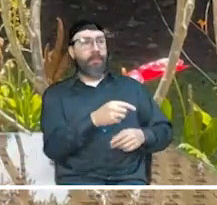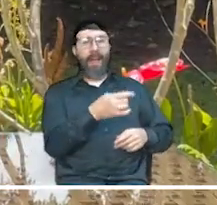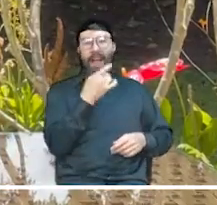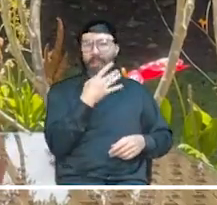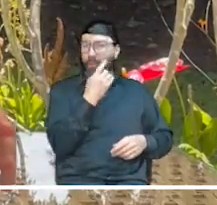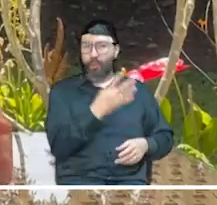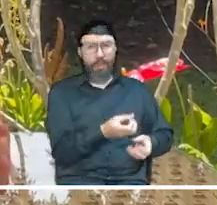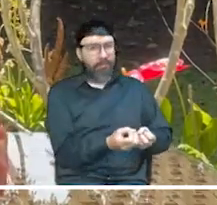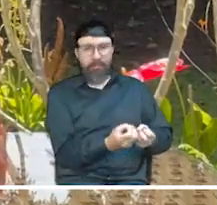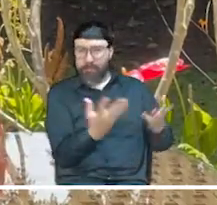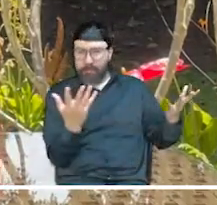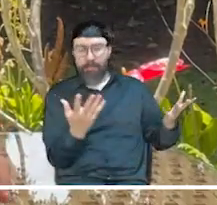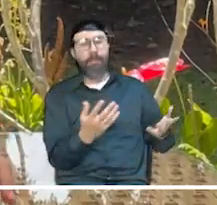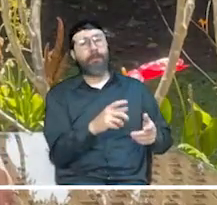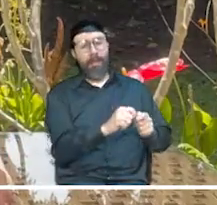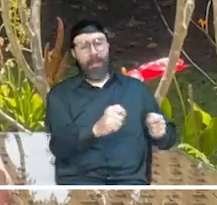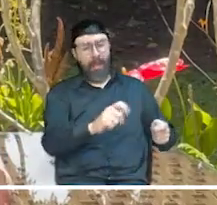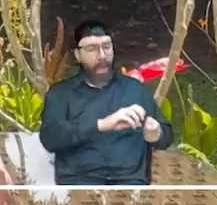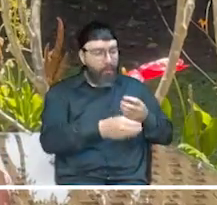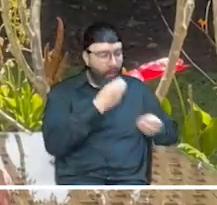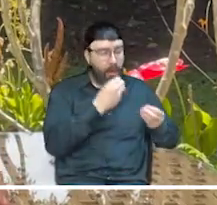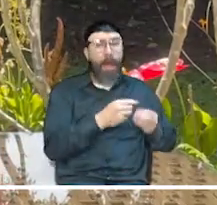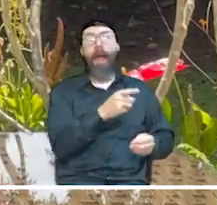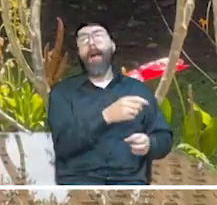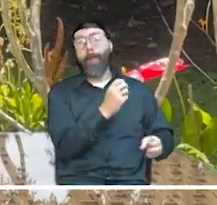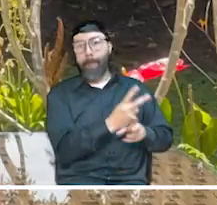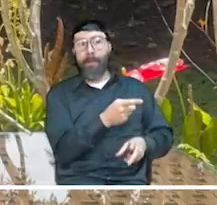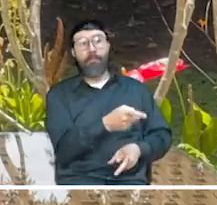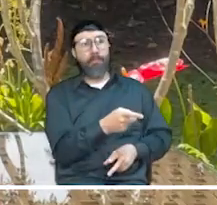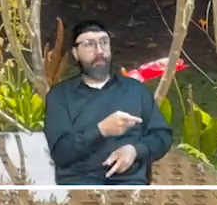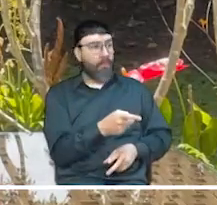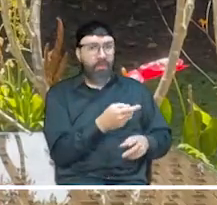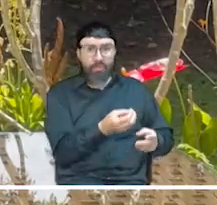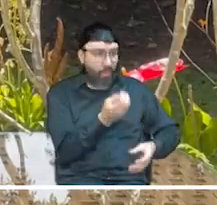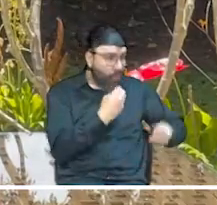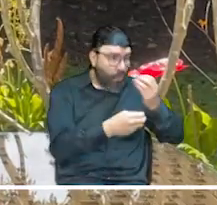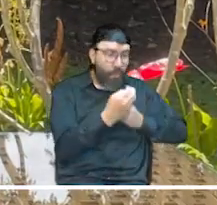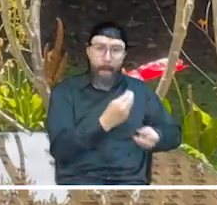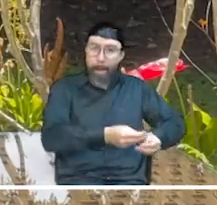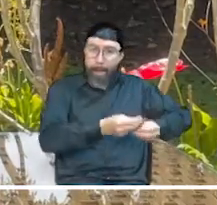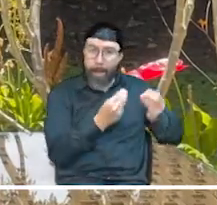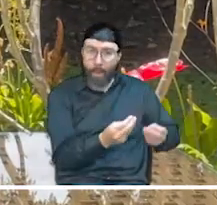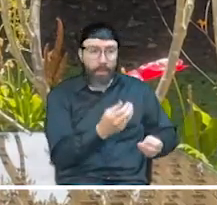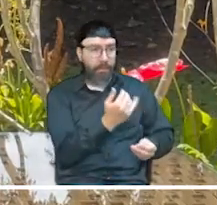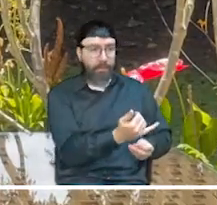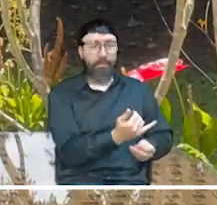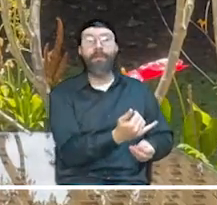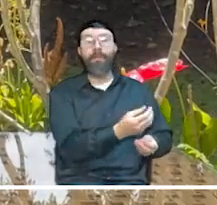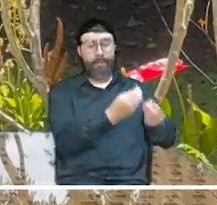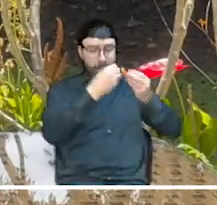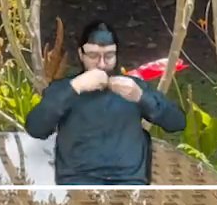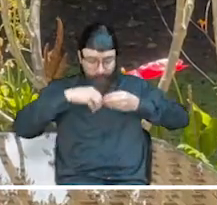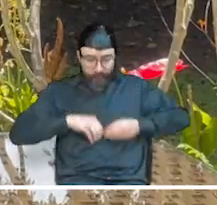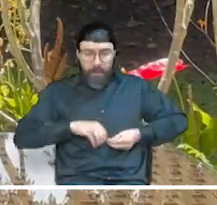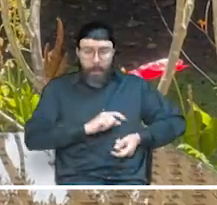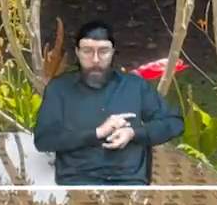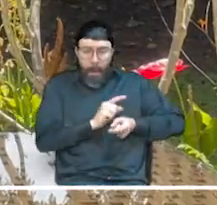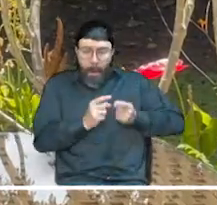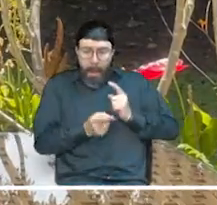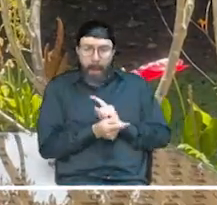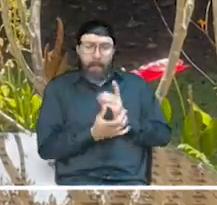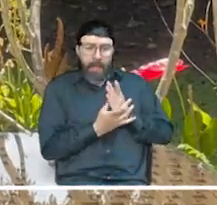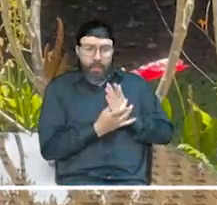de azúcar, que cuando los consumimos en exceso se convierten en azúcar y luego se